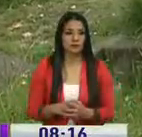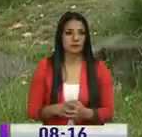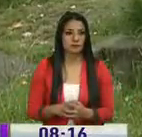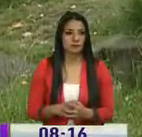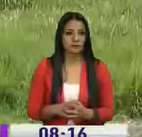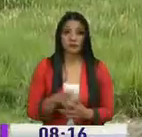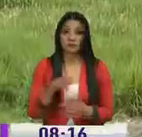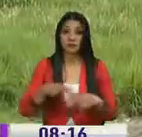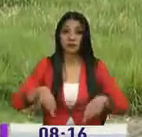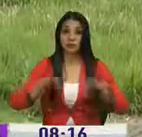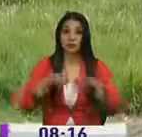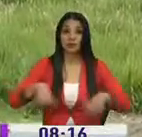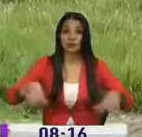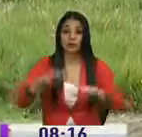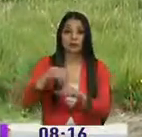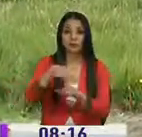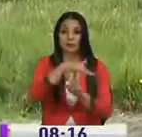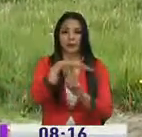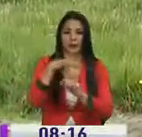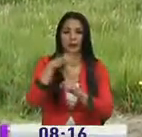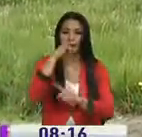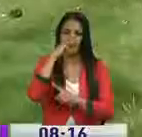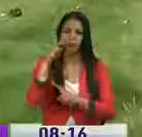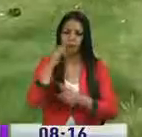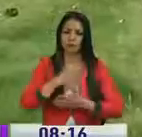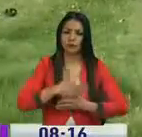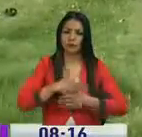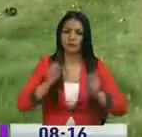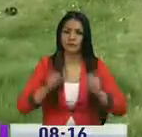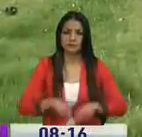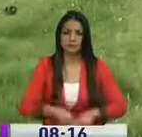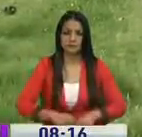importante espacio de entretenimiento en quito informó andrea